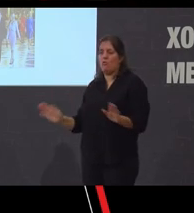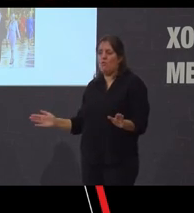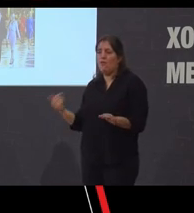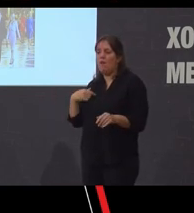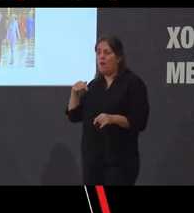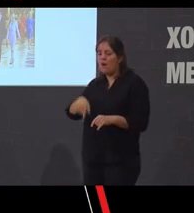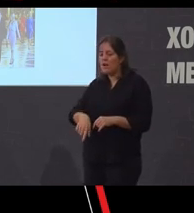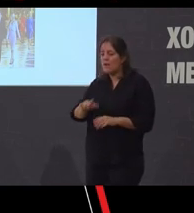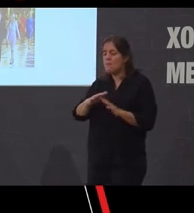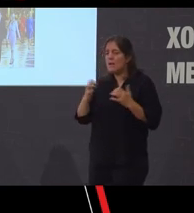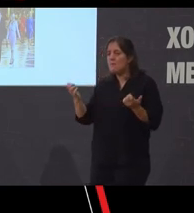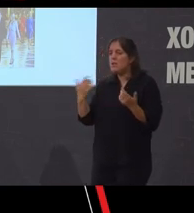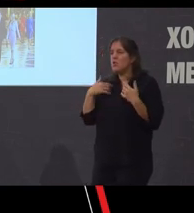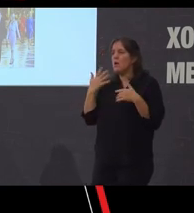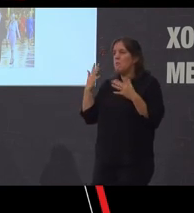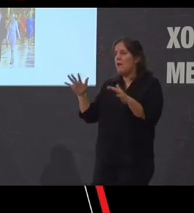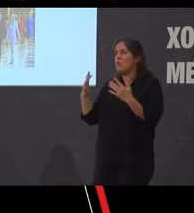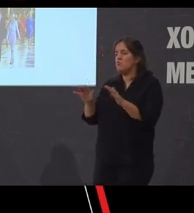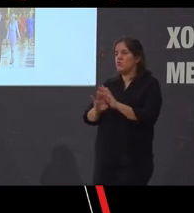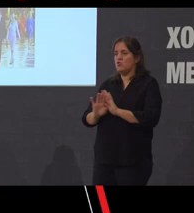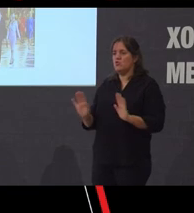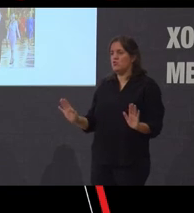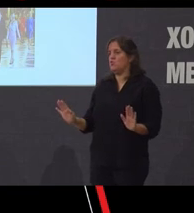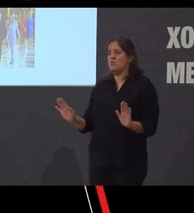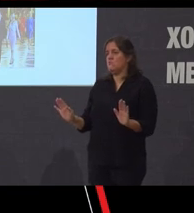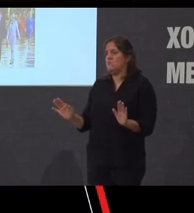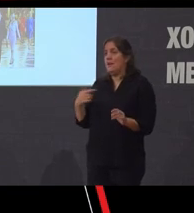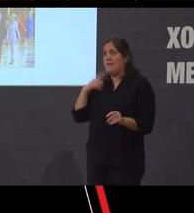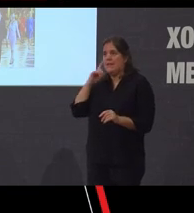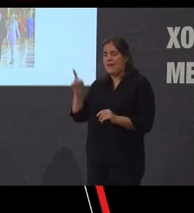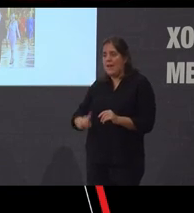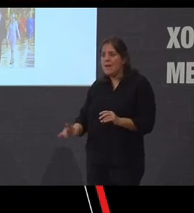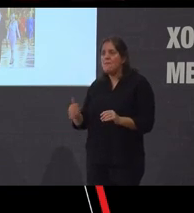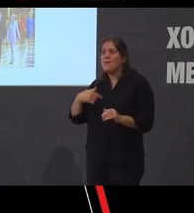Parlamento a recibir aplausos, que é increíble,